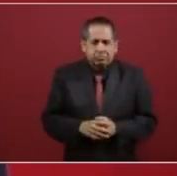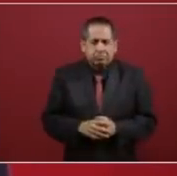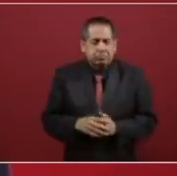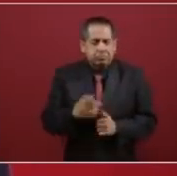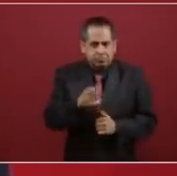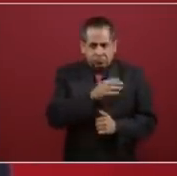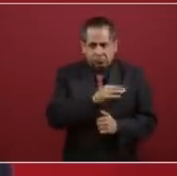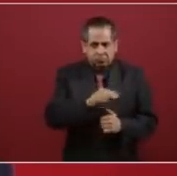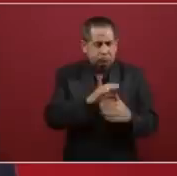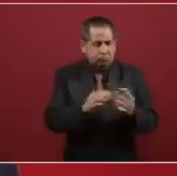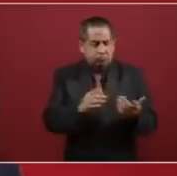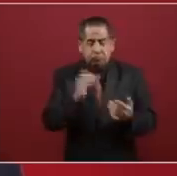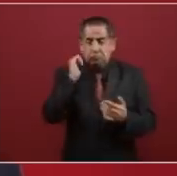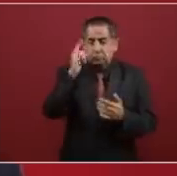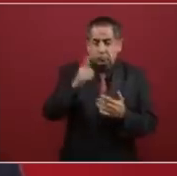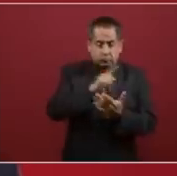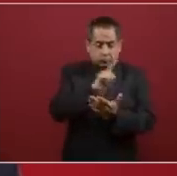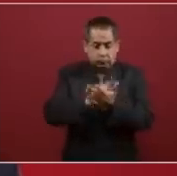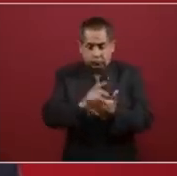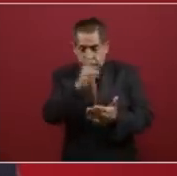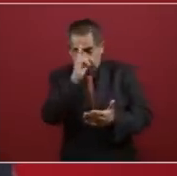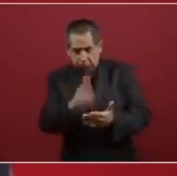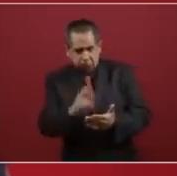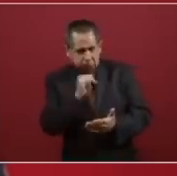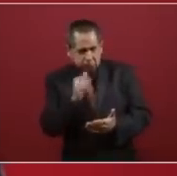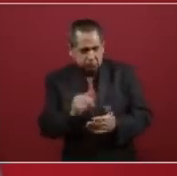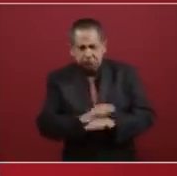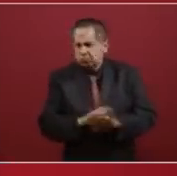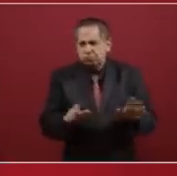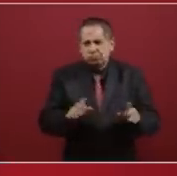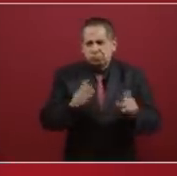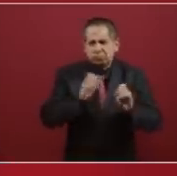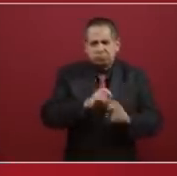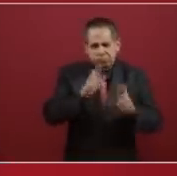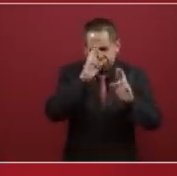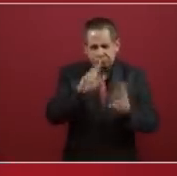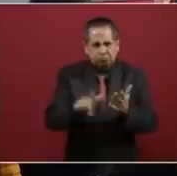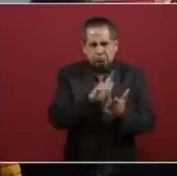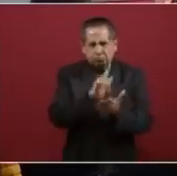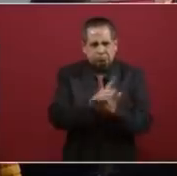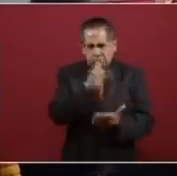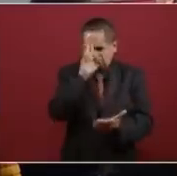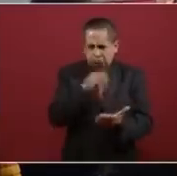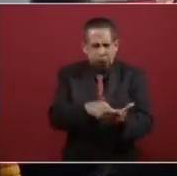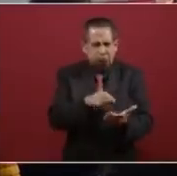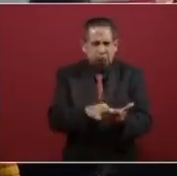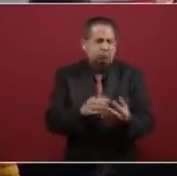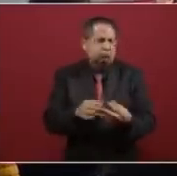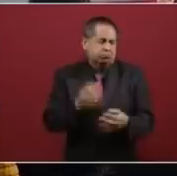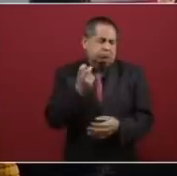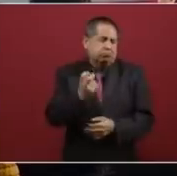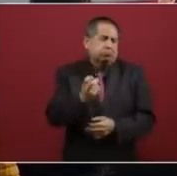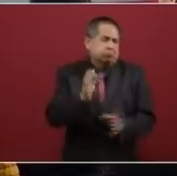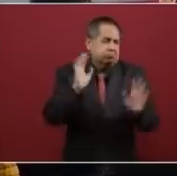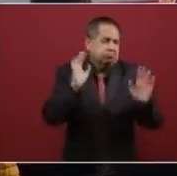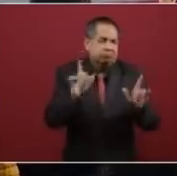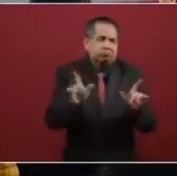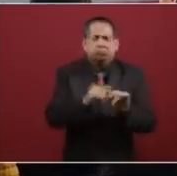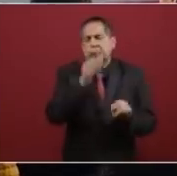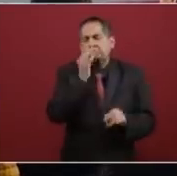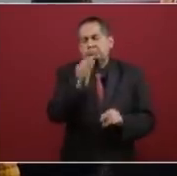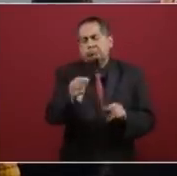impedido, prohibido. Nosotros vamos a ser respetuosos de la legalidad, eso es lo que puedo